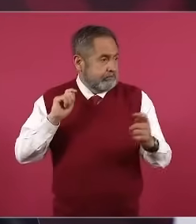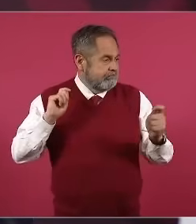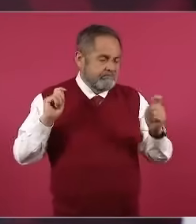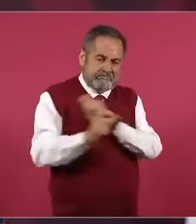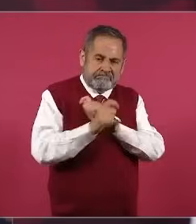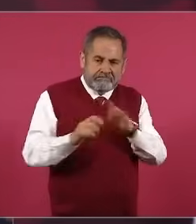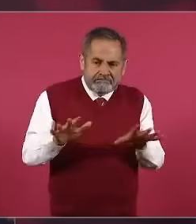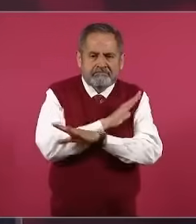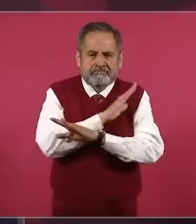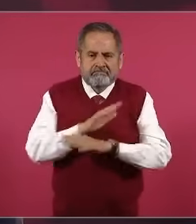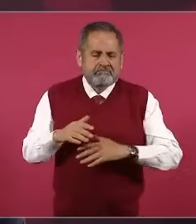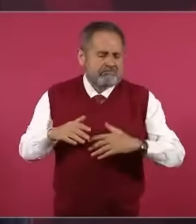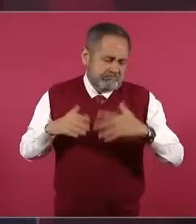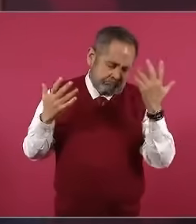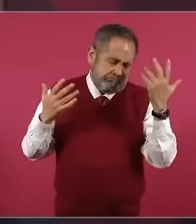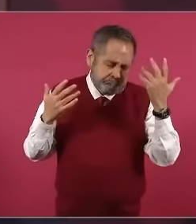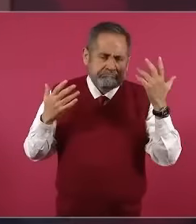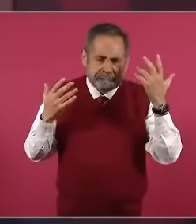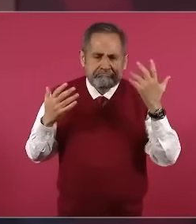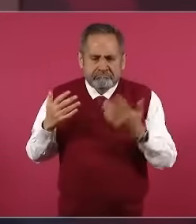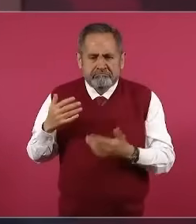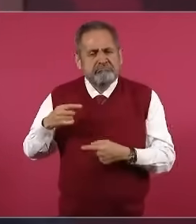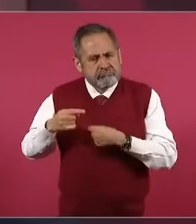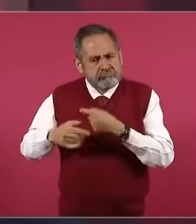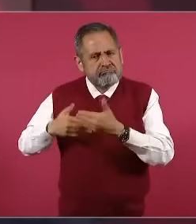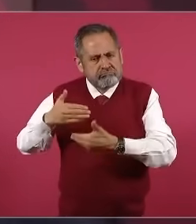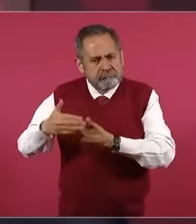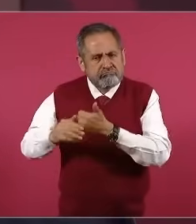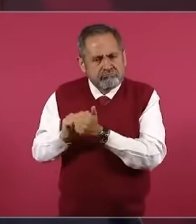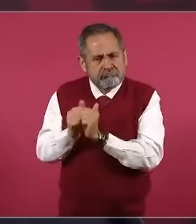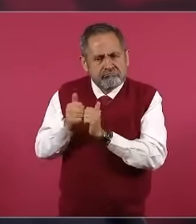y va a llevar tiempo que se